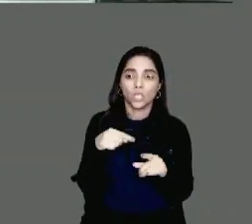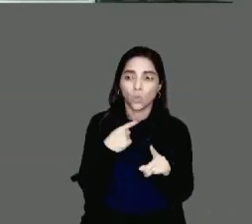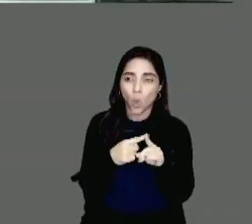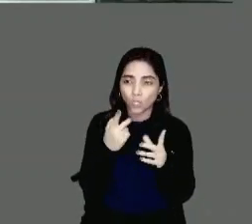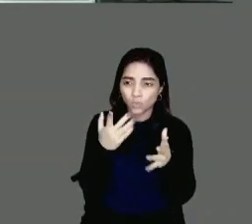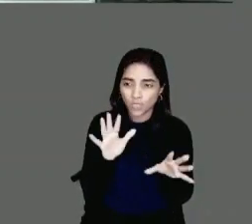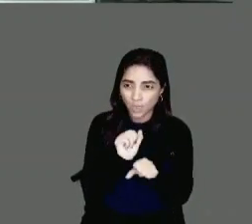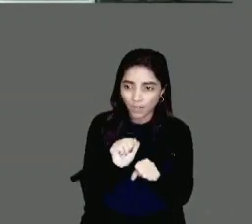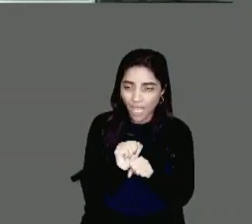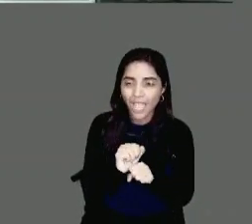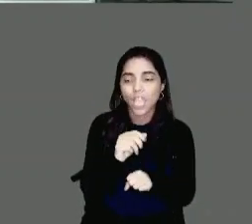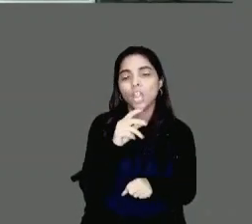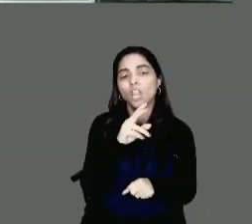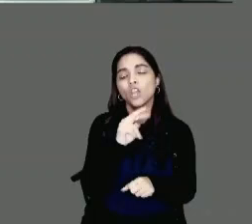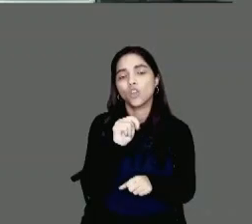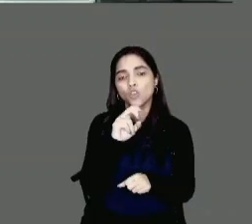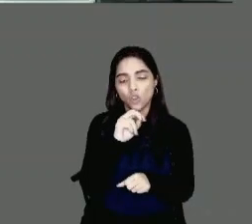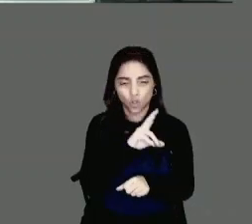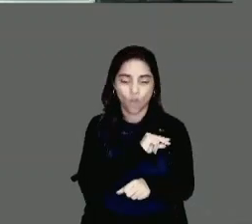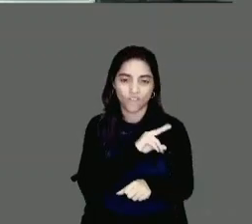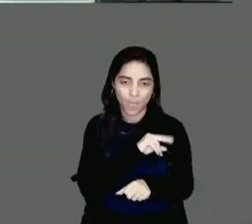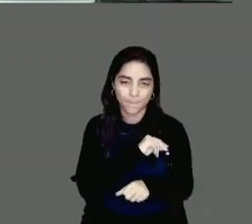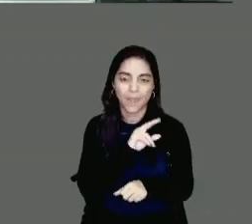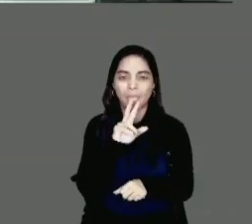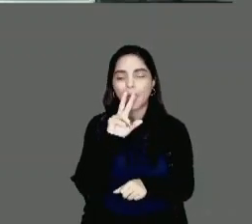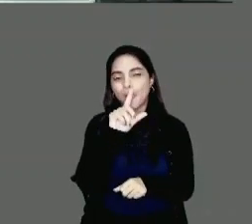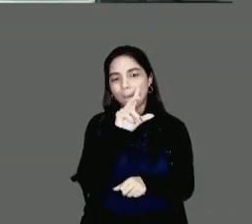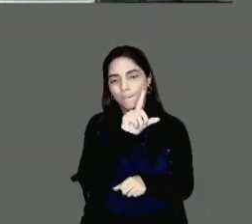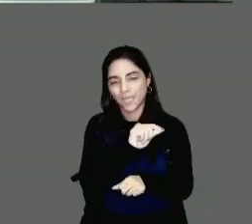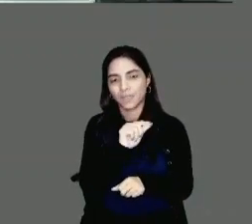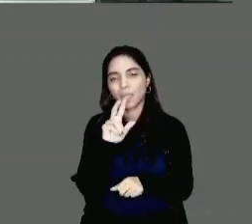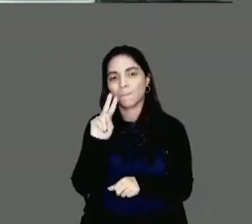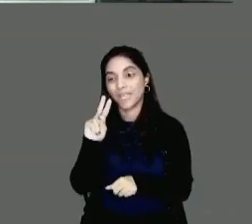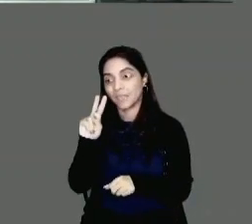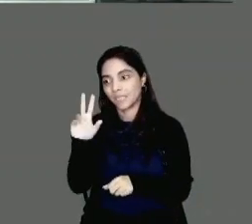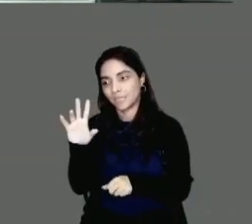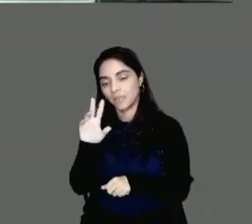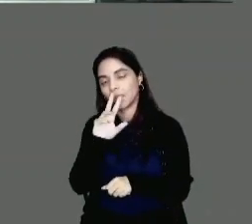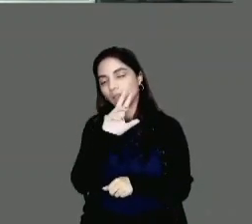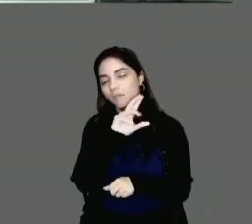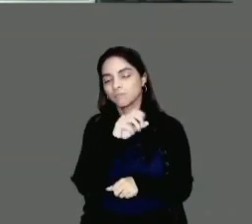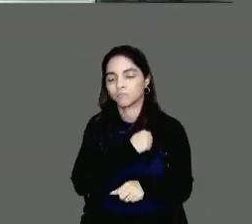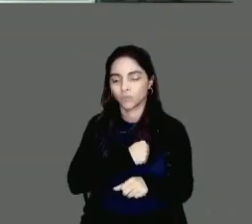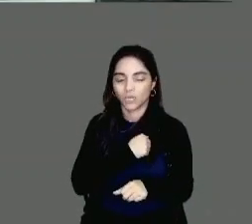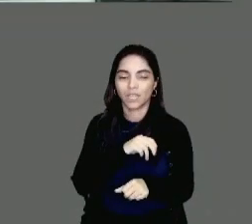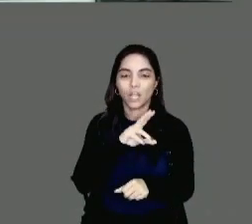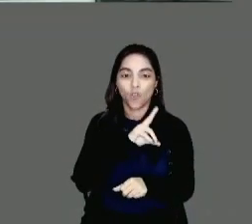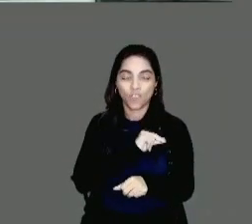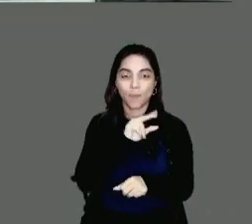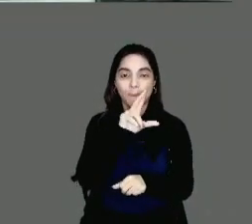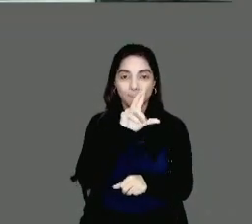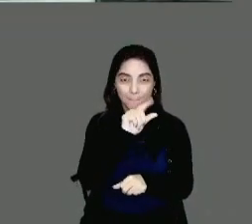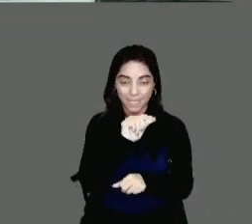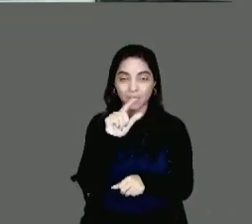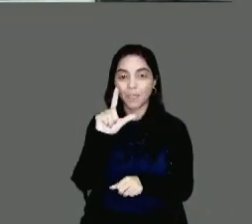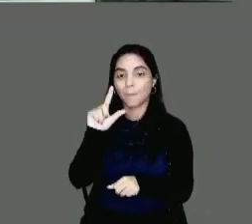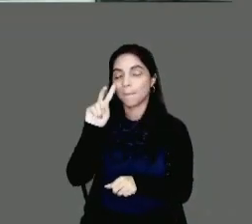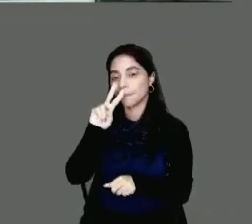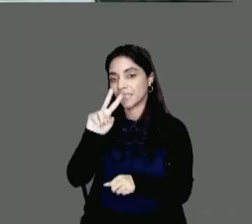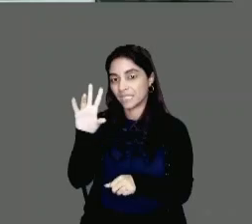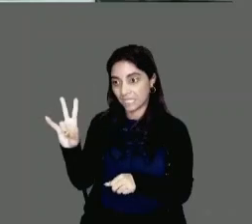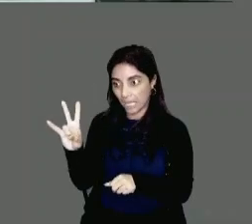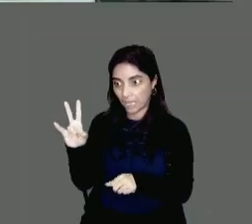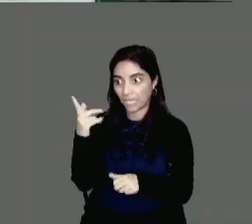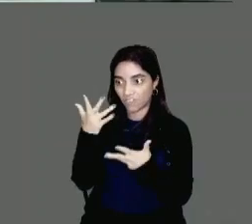noviembre del 2027 por ley en tenemos alguna alternativa para sustituir eso porque si no la